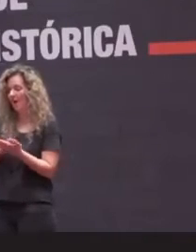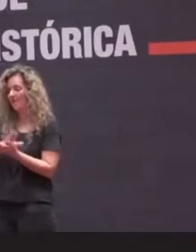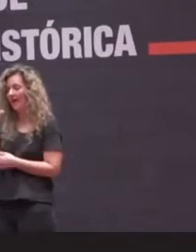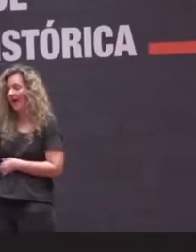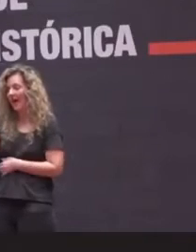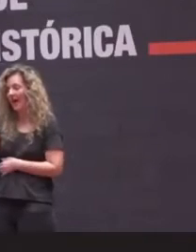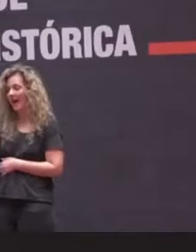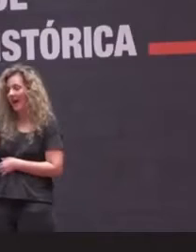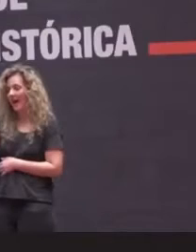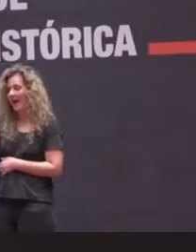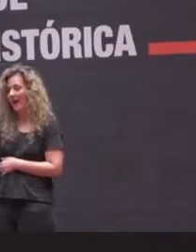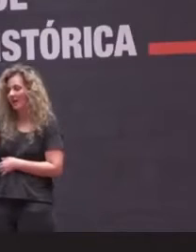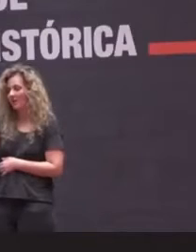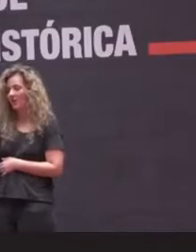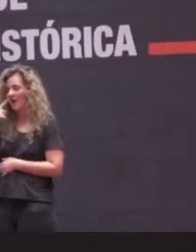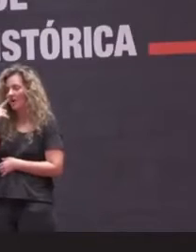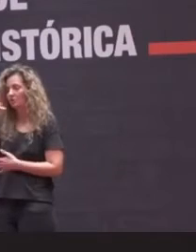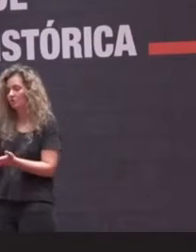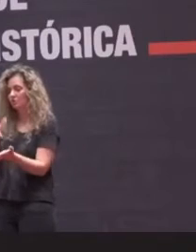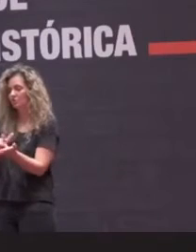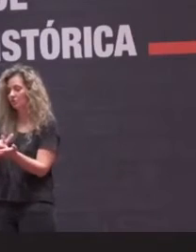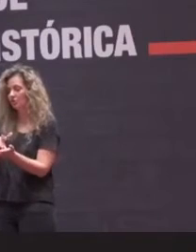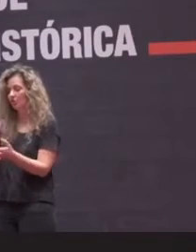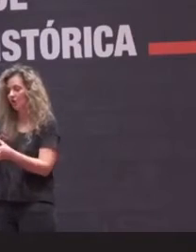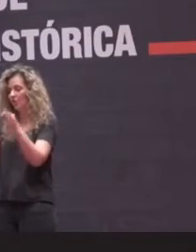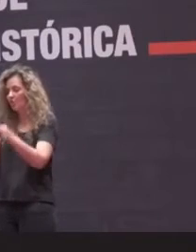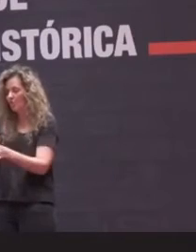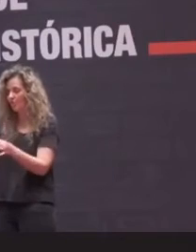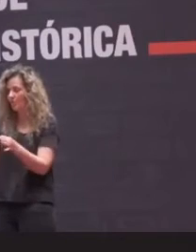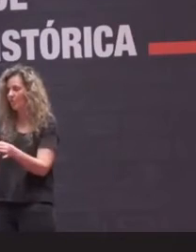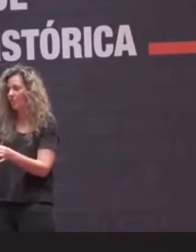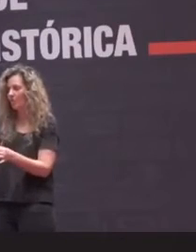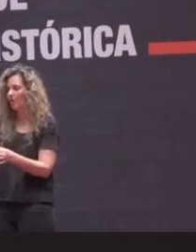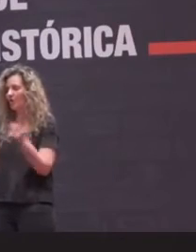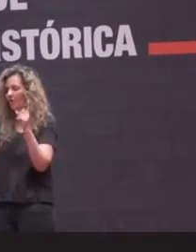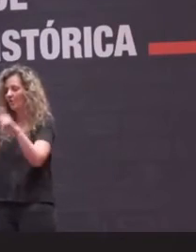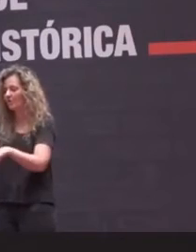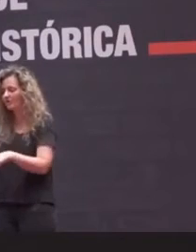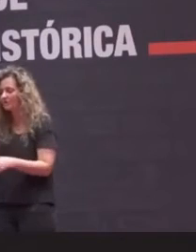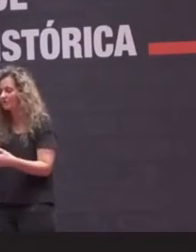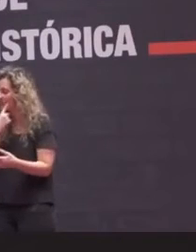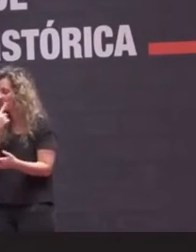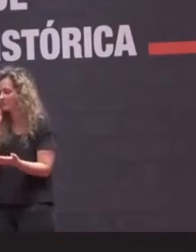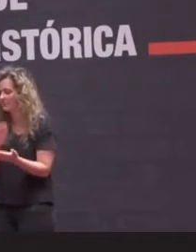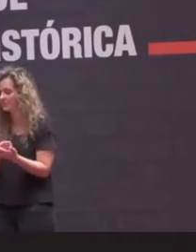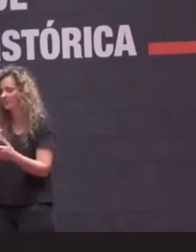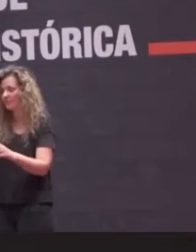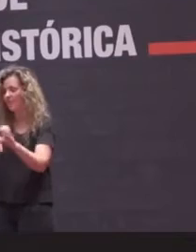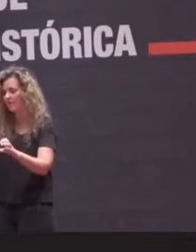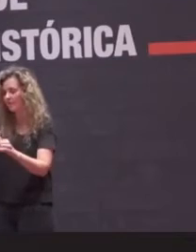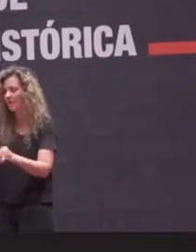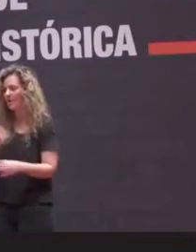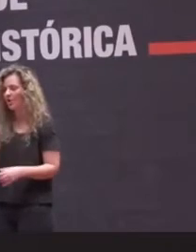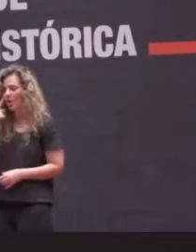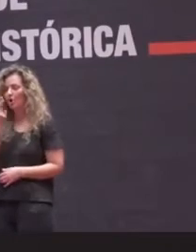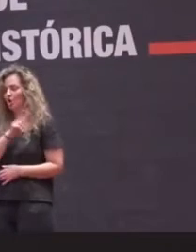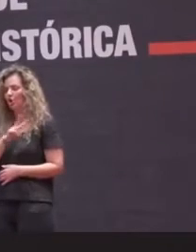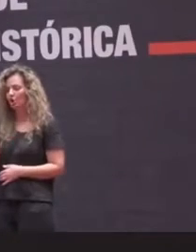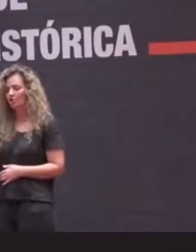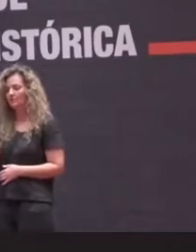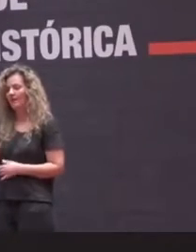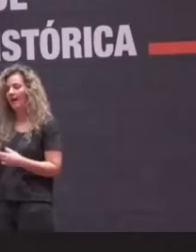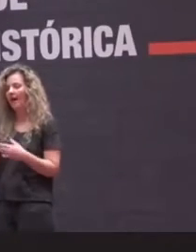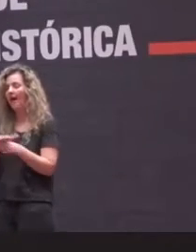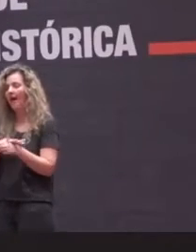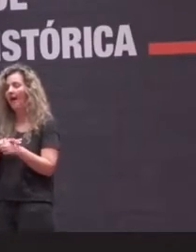Carlos, na vista y cuando se citan las testemunhas y participan, no se ve tanto como en un ámbito jurídico